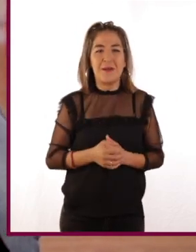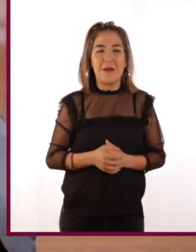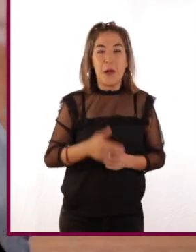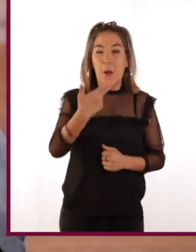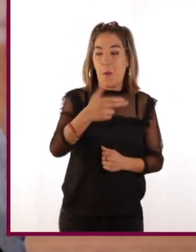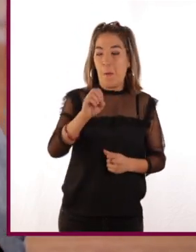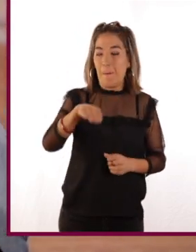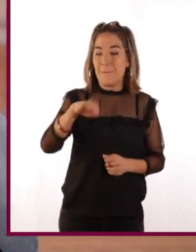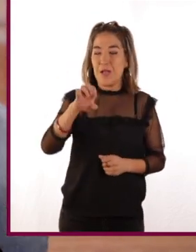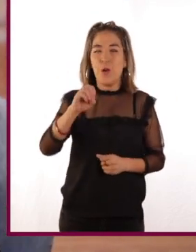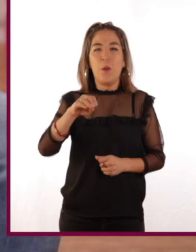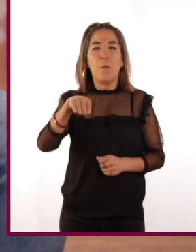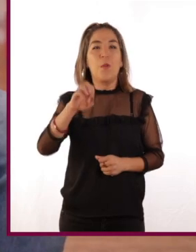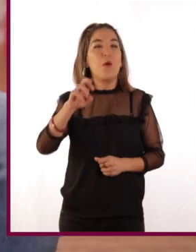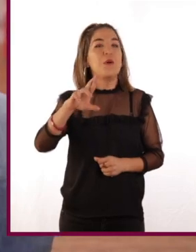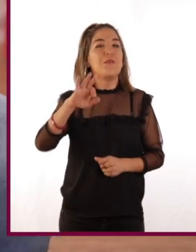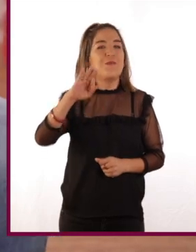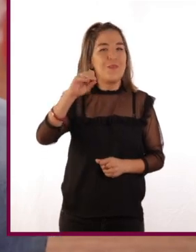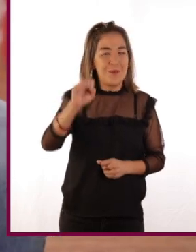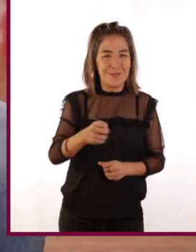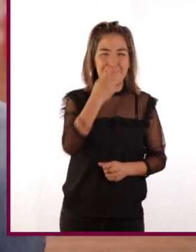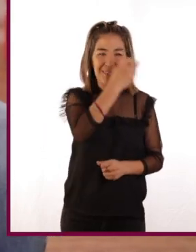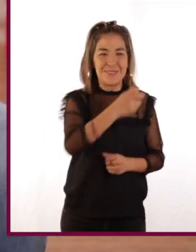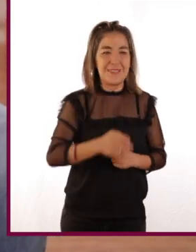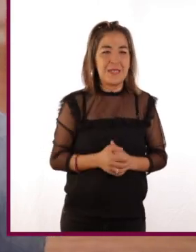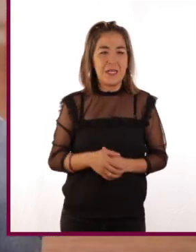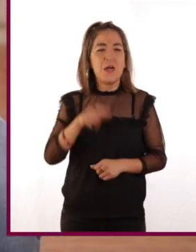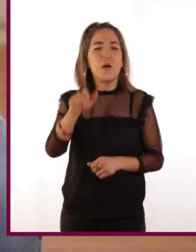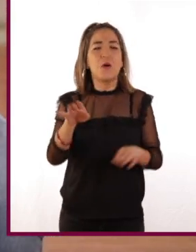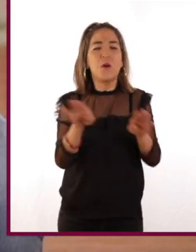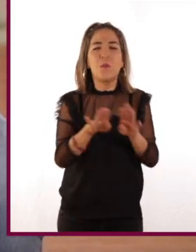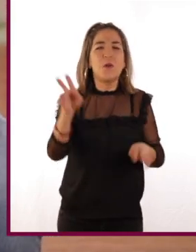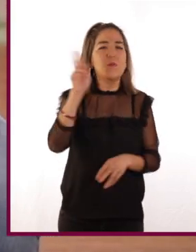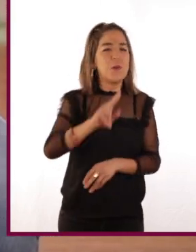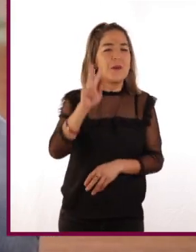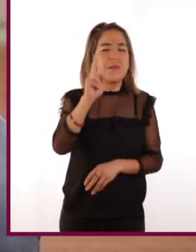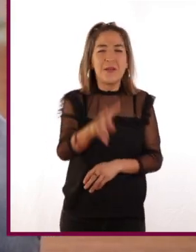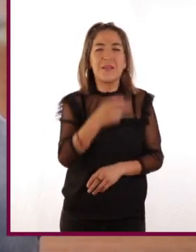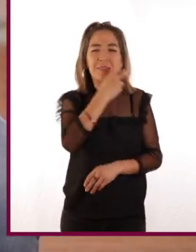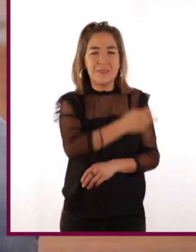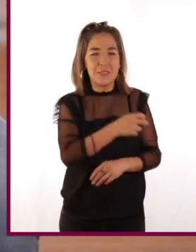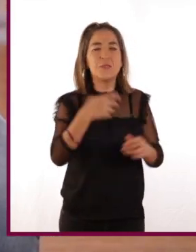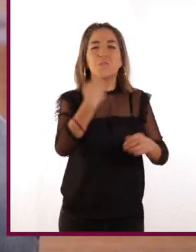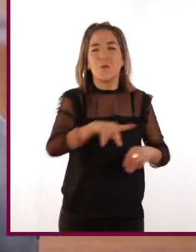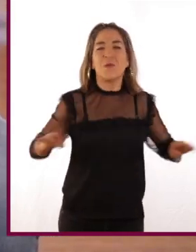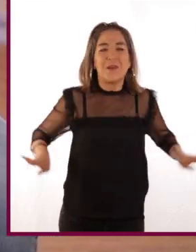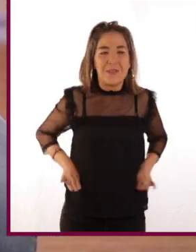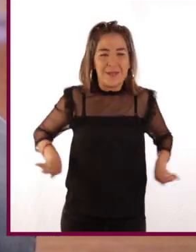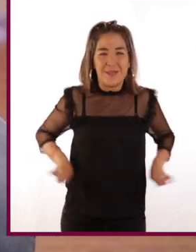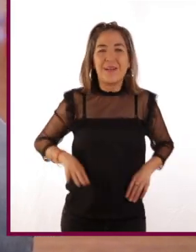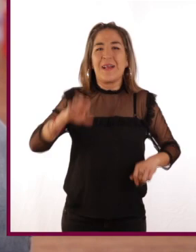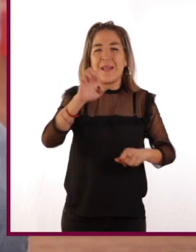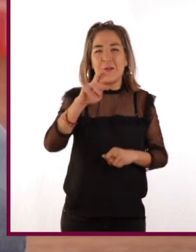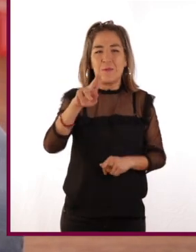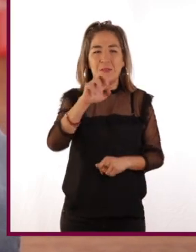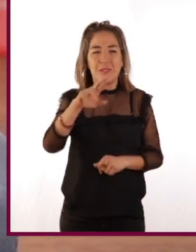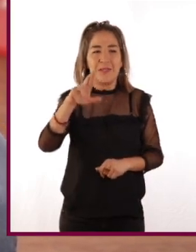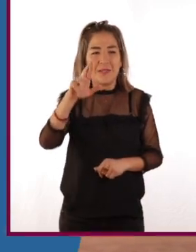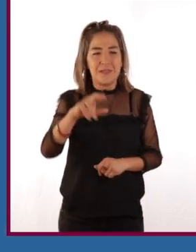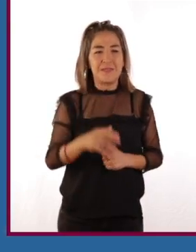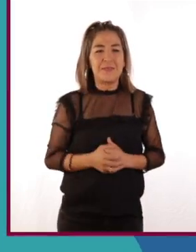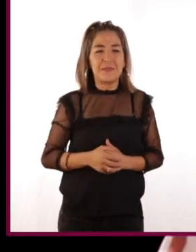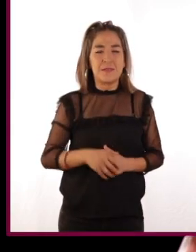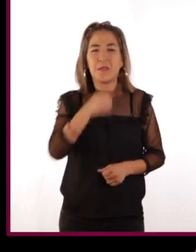Bueno, homeomorfos, ¿no? Elemental. Pero mira, la forma de comprobarlo justo es con la característica de